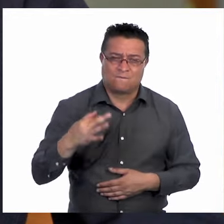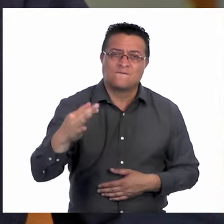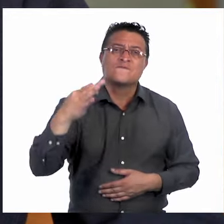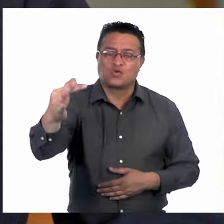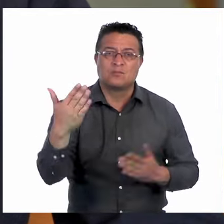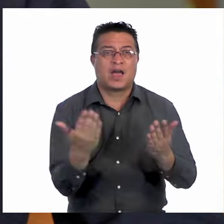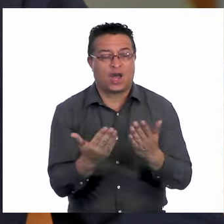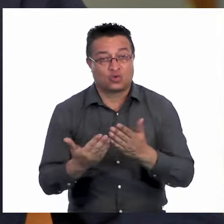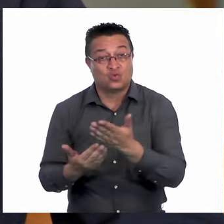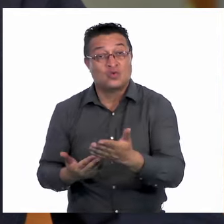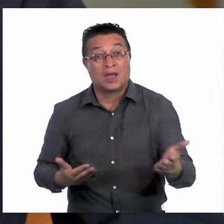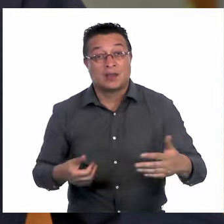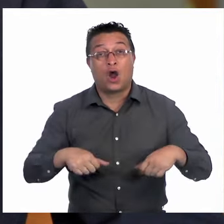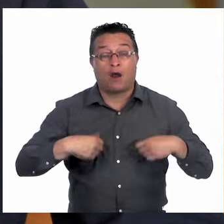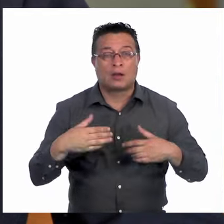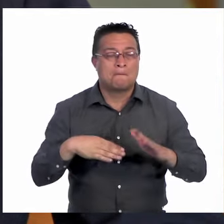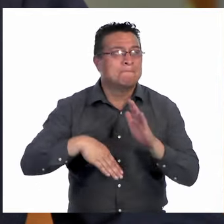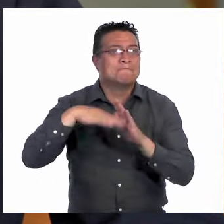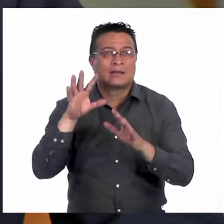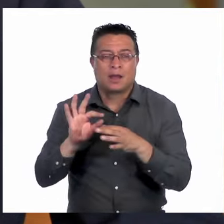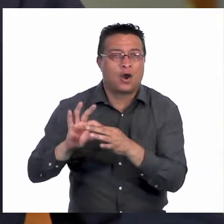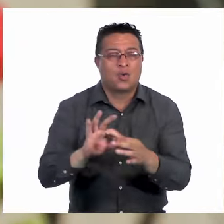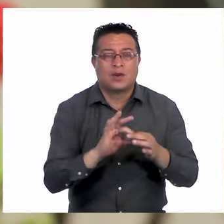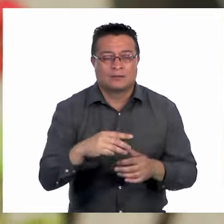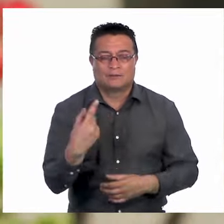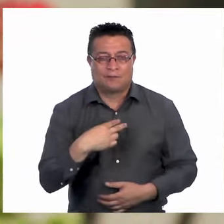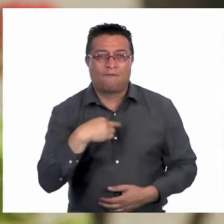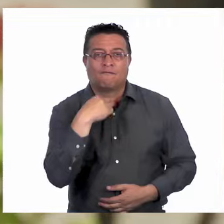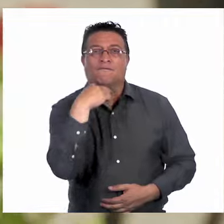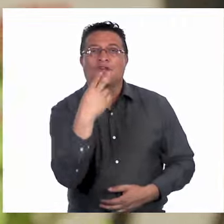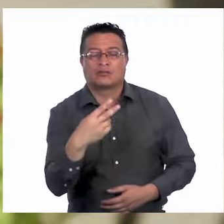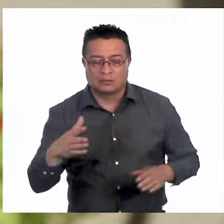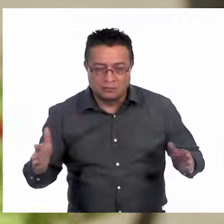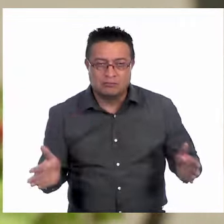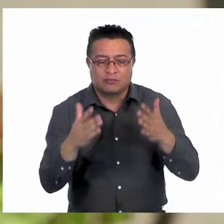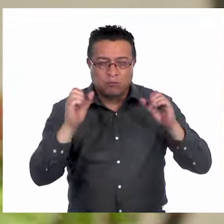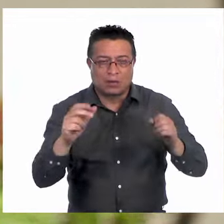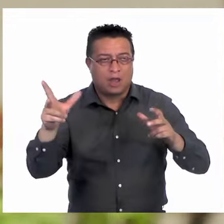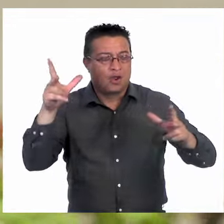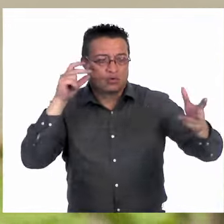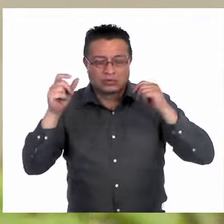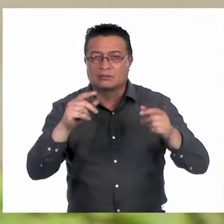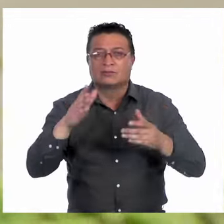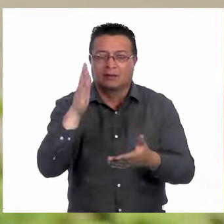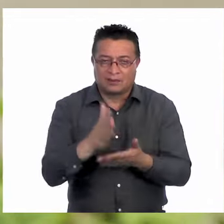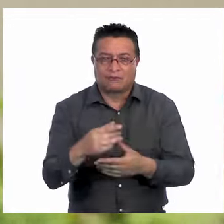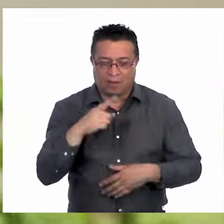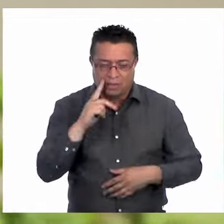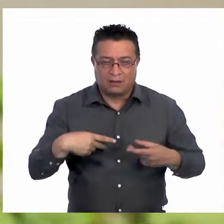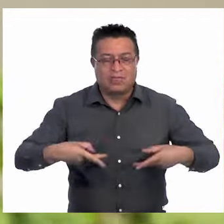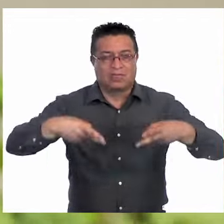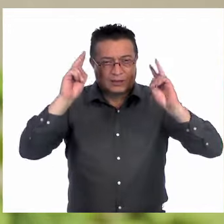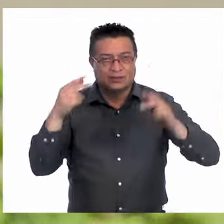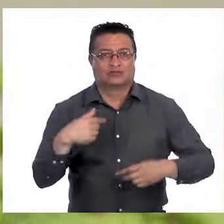un futuro para los estudiantes y adolescentes, que seamos más unidos y que nuestra voz salga y que nos puedan escucharnos como corresponde, porque también